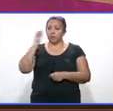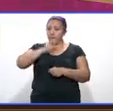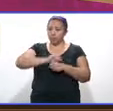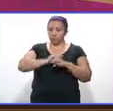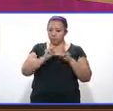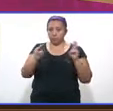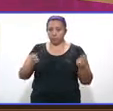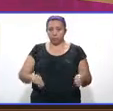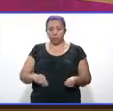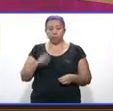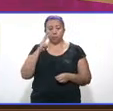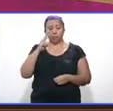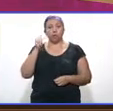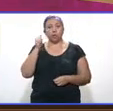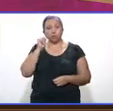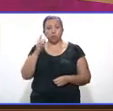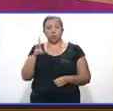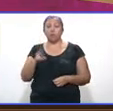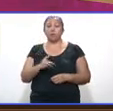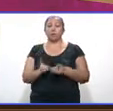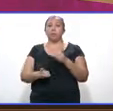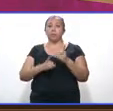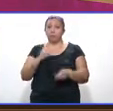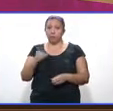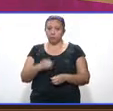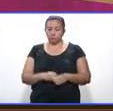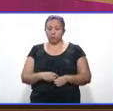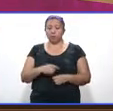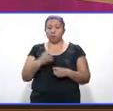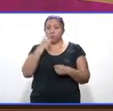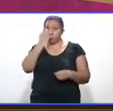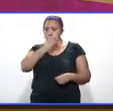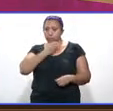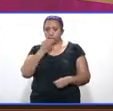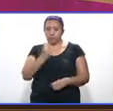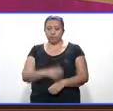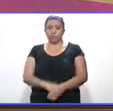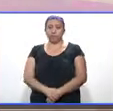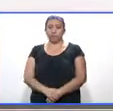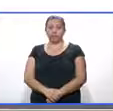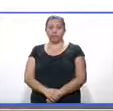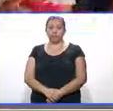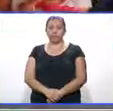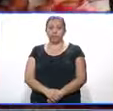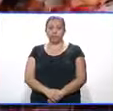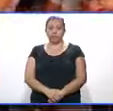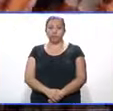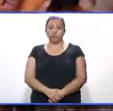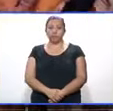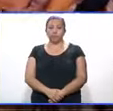material audiovisual, deportivo y también para el mantenimiento de los planteles.